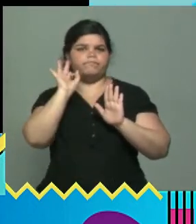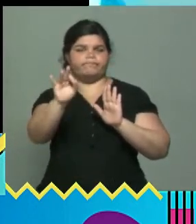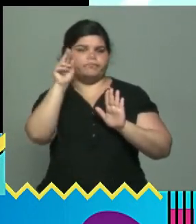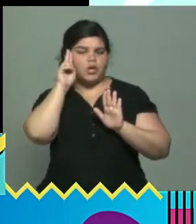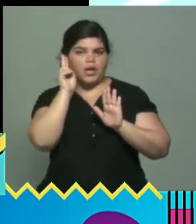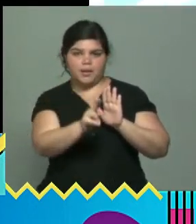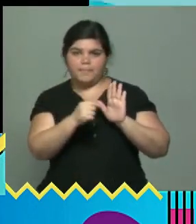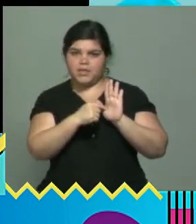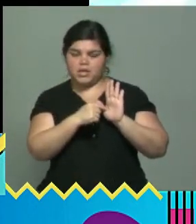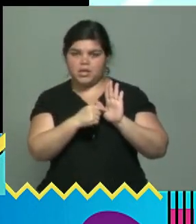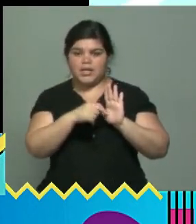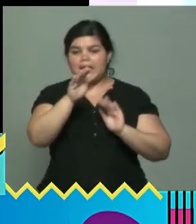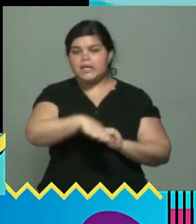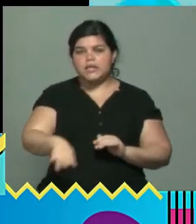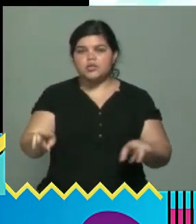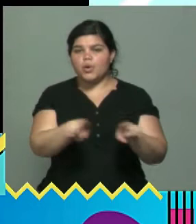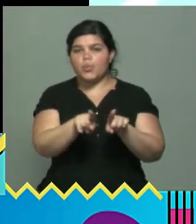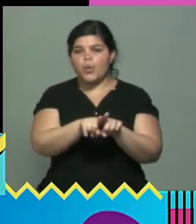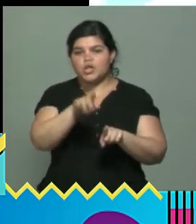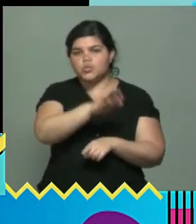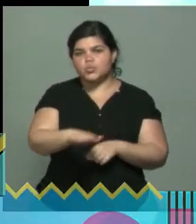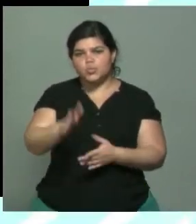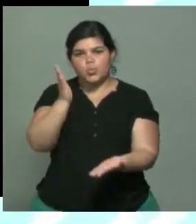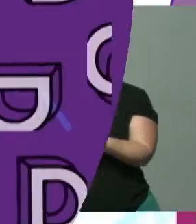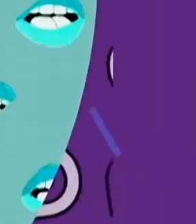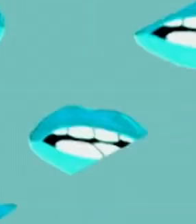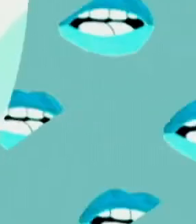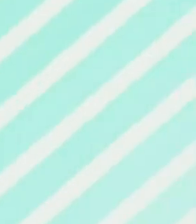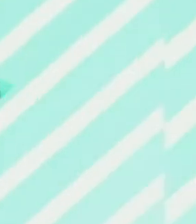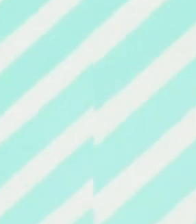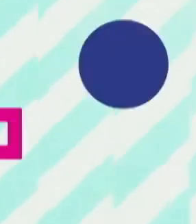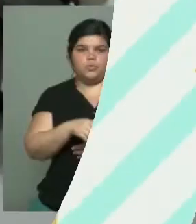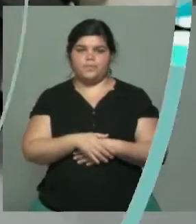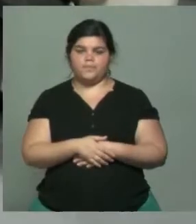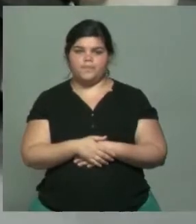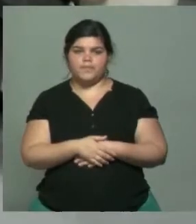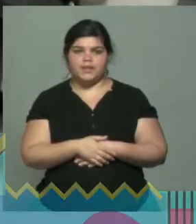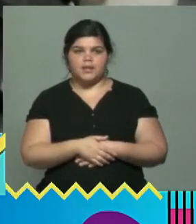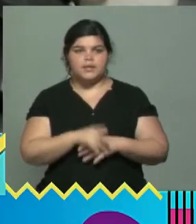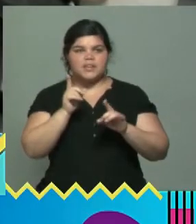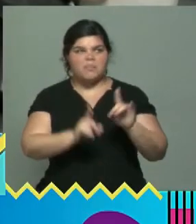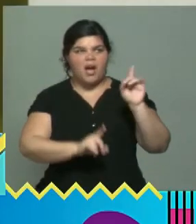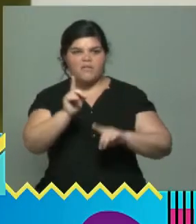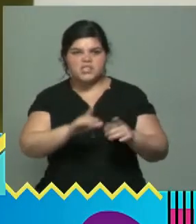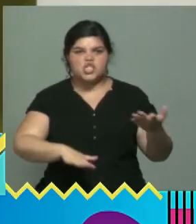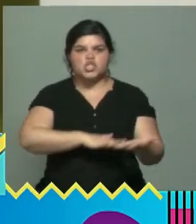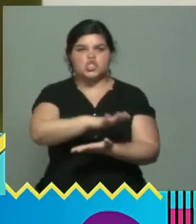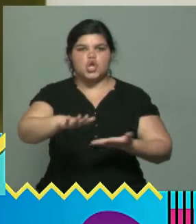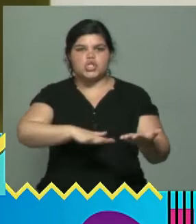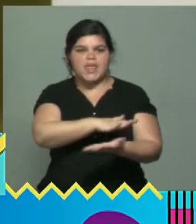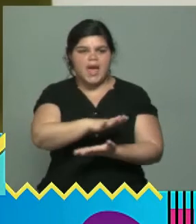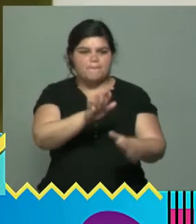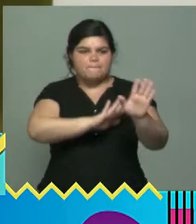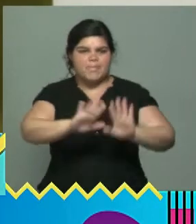niño como niño adolescente como sujeto propio de derecho. Claro, porque nos decíamos, bueno, la sociedad quizás no está preparada hoy para que el niño